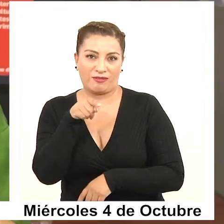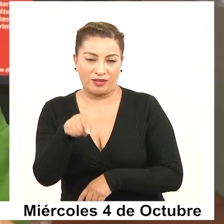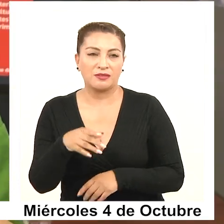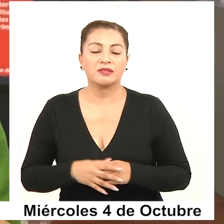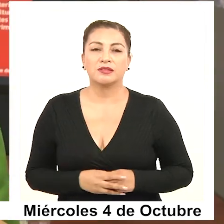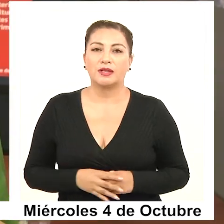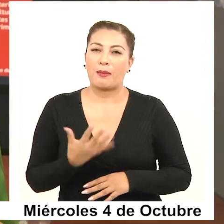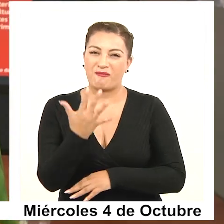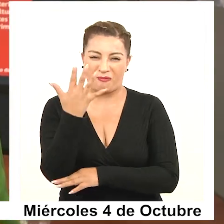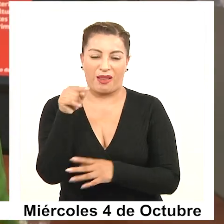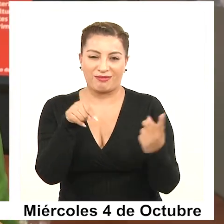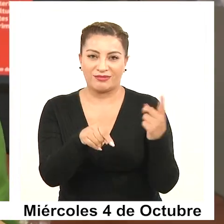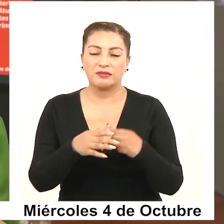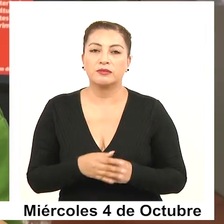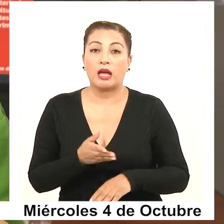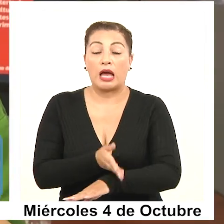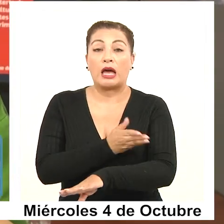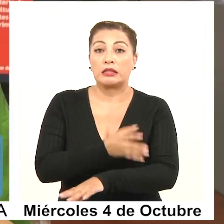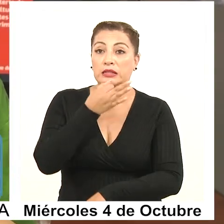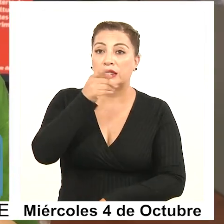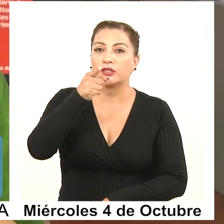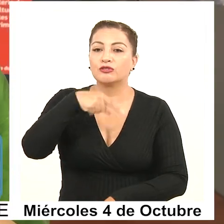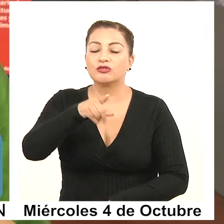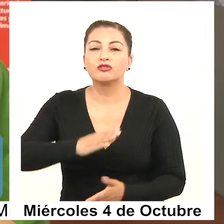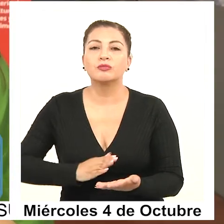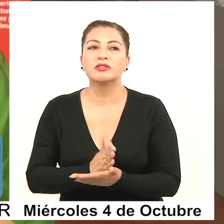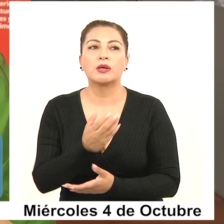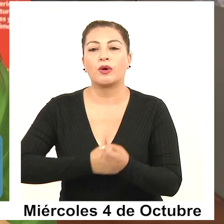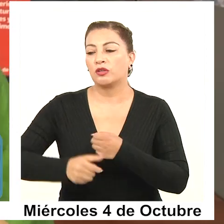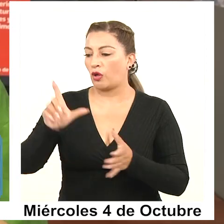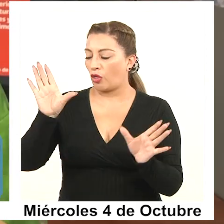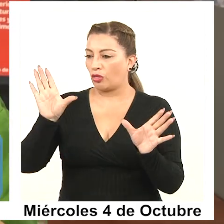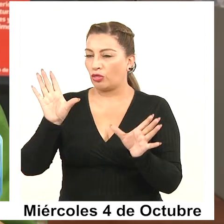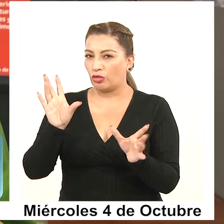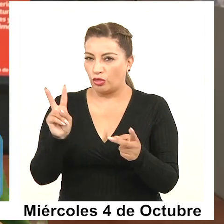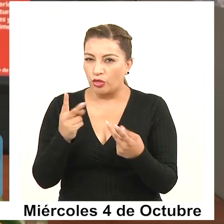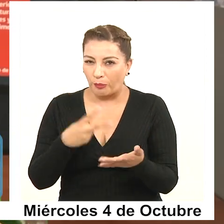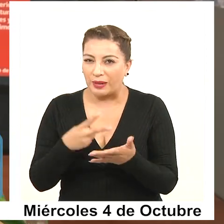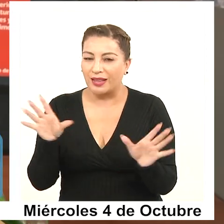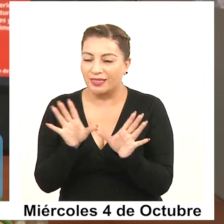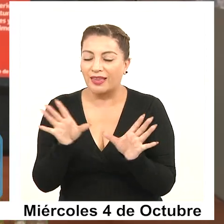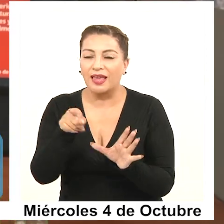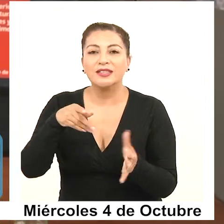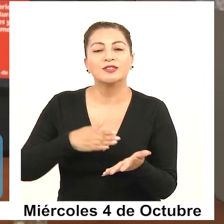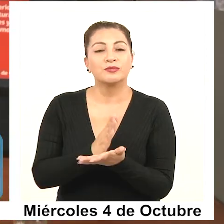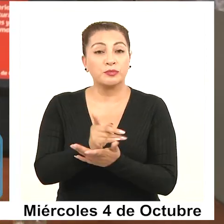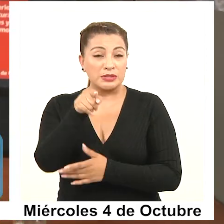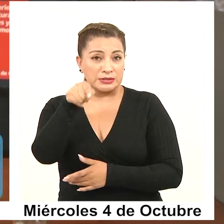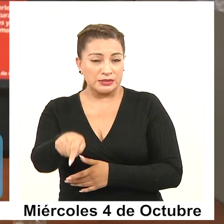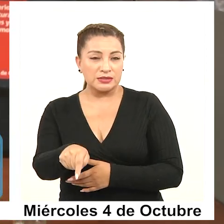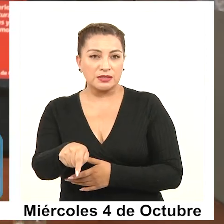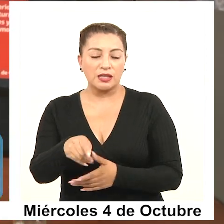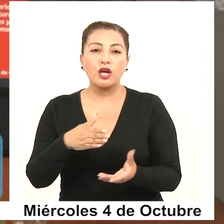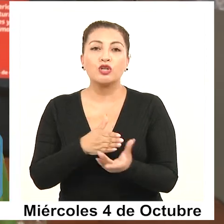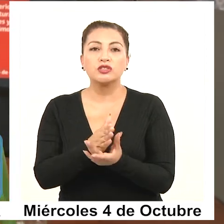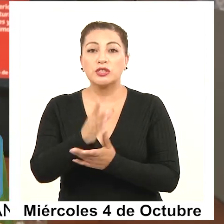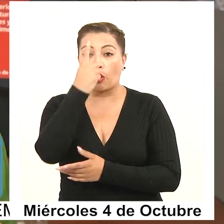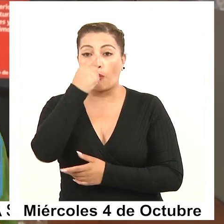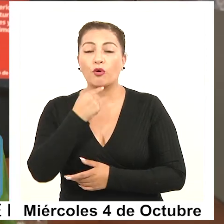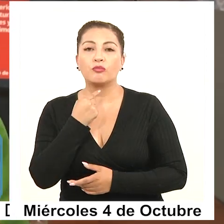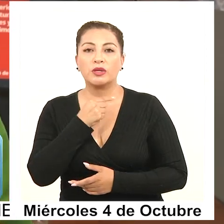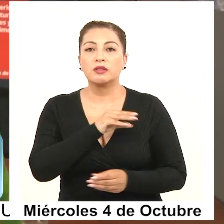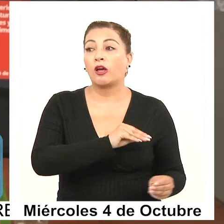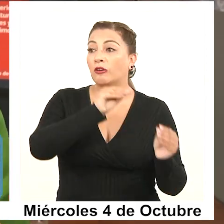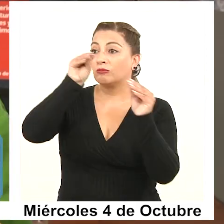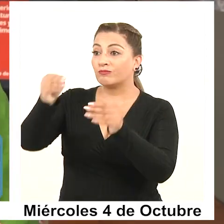la región. Tal como se mencionó, nosotros partimos en el 2010 como ministerio y a partir del 2010 pasa de Consejo Monumentos al Ministerio de Medio